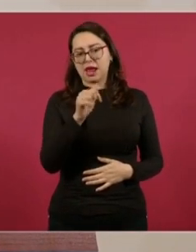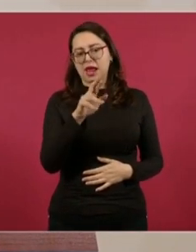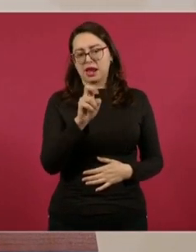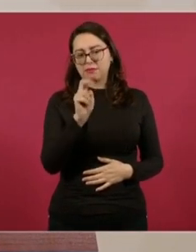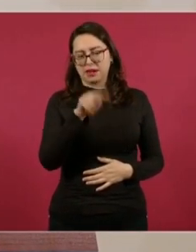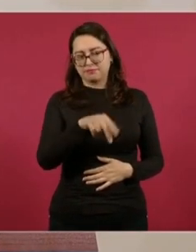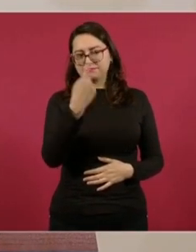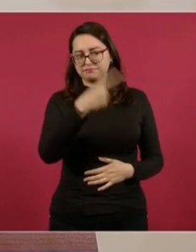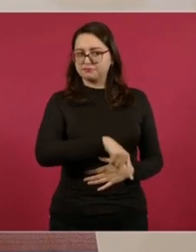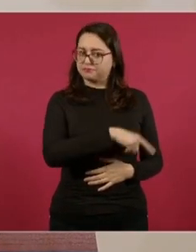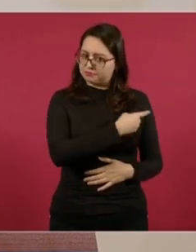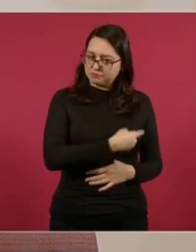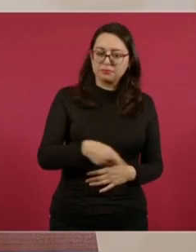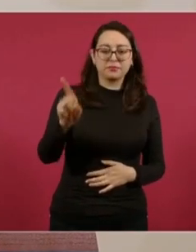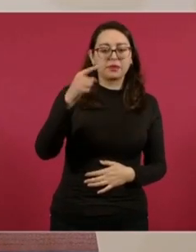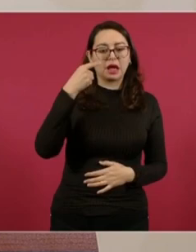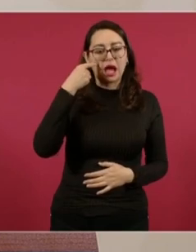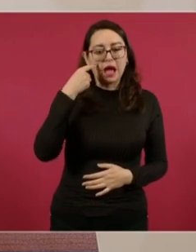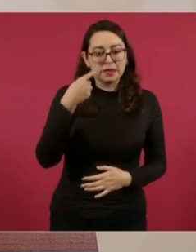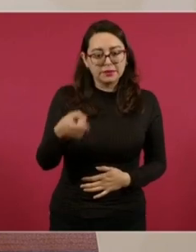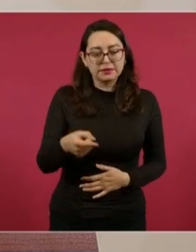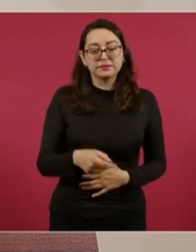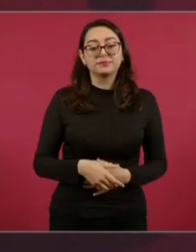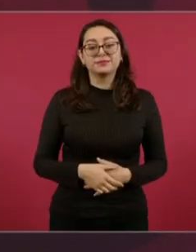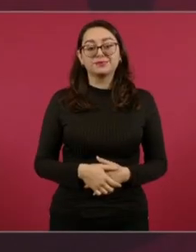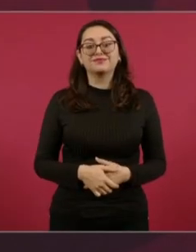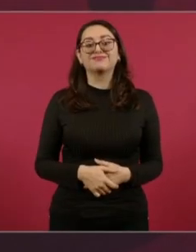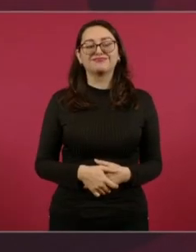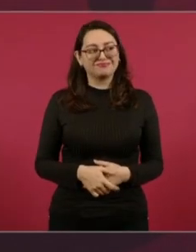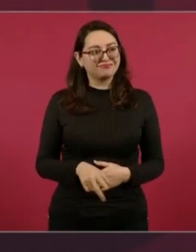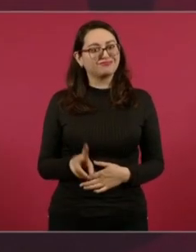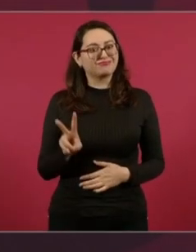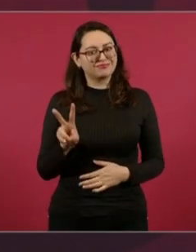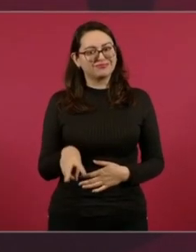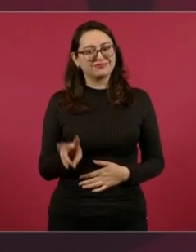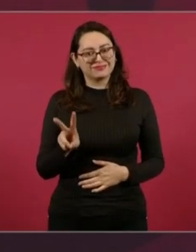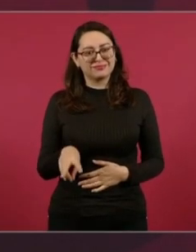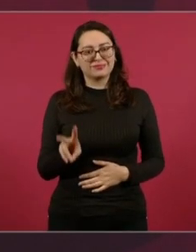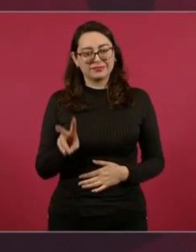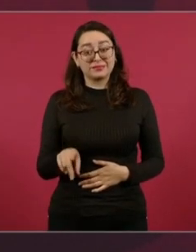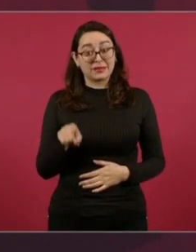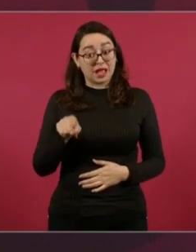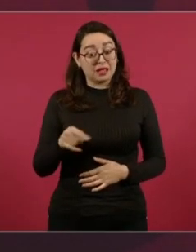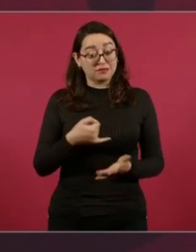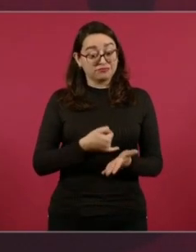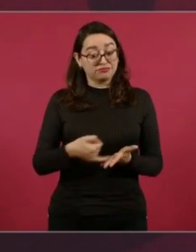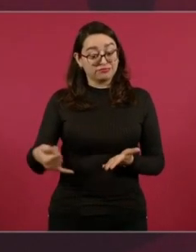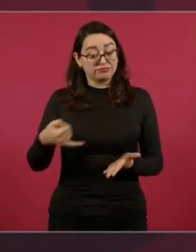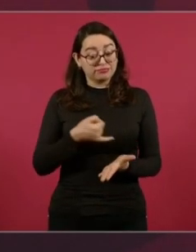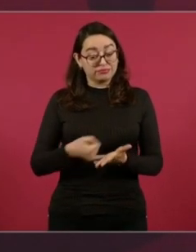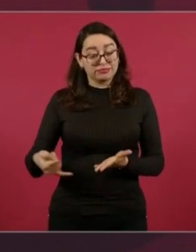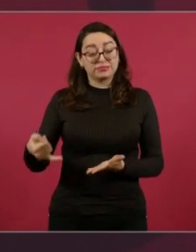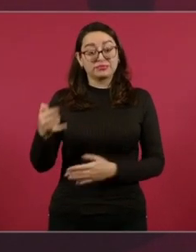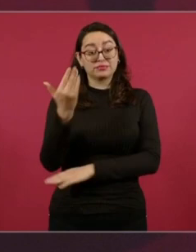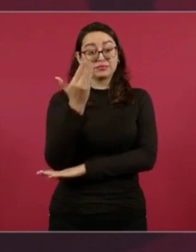allá. Y sí, en efecto, en esa región se produce mucho maíz.